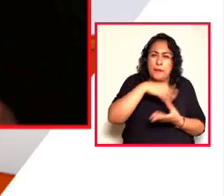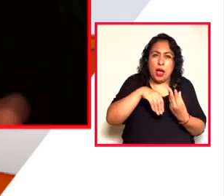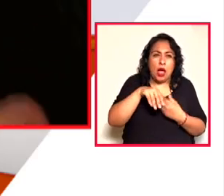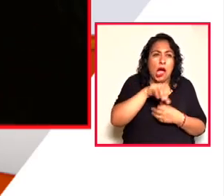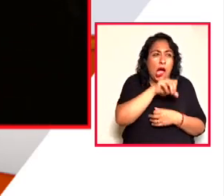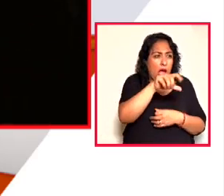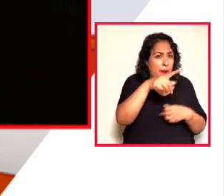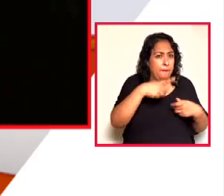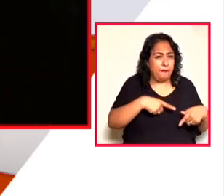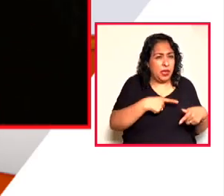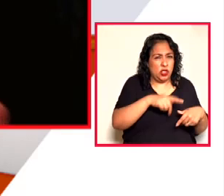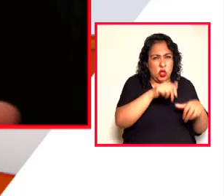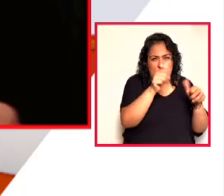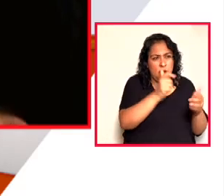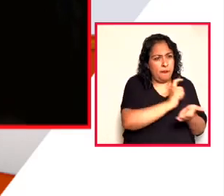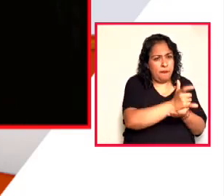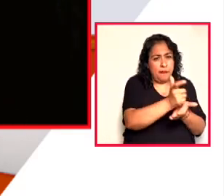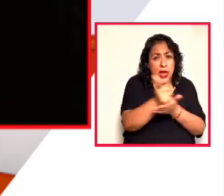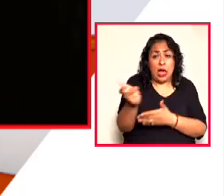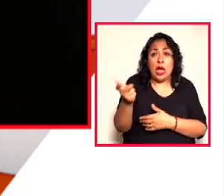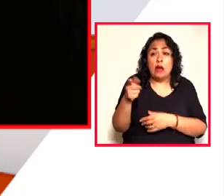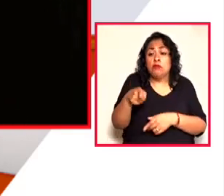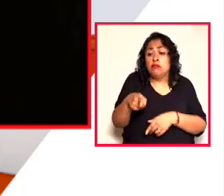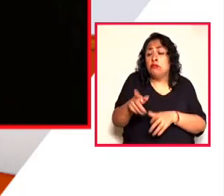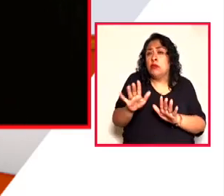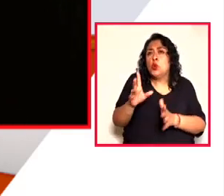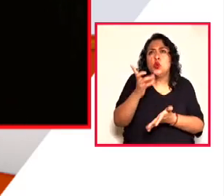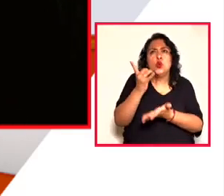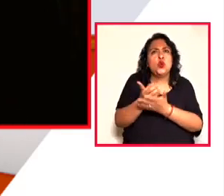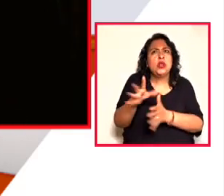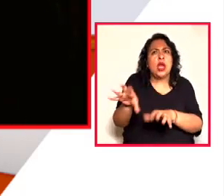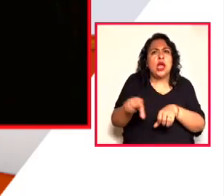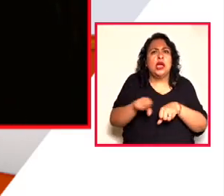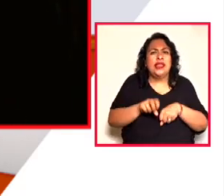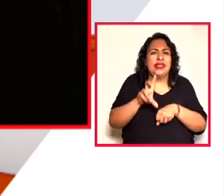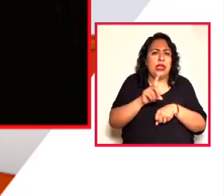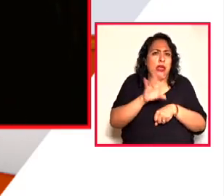artistas. La plataforma nada más queda con 30%.